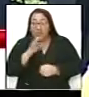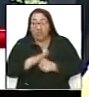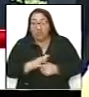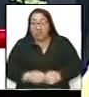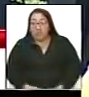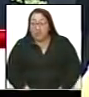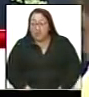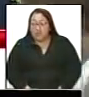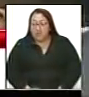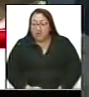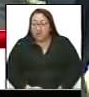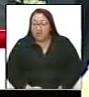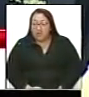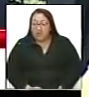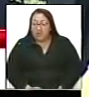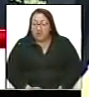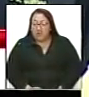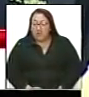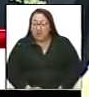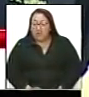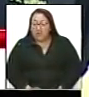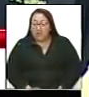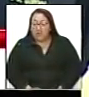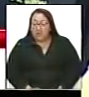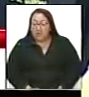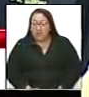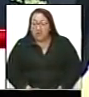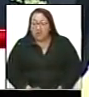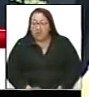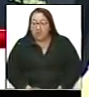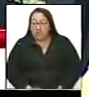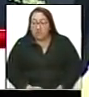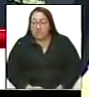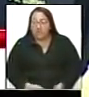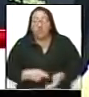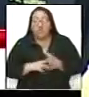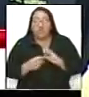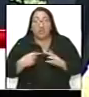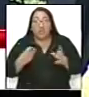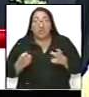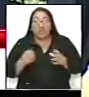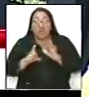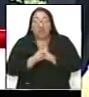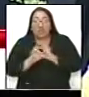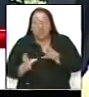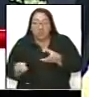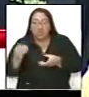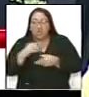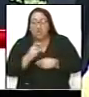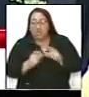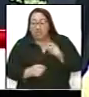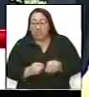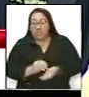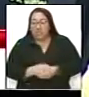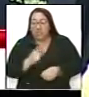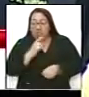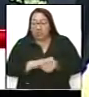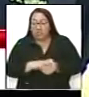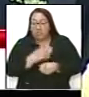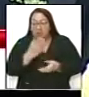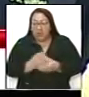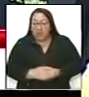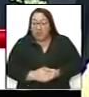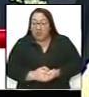sentencia condenatoria, se supone que nosotros hemos hecho leyes para reinsertar a la sociedad a aquellas personas que han cumplido una